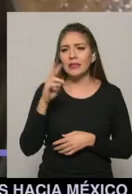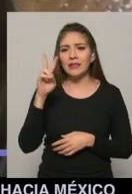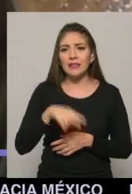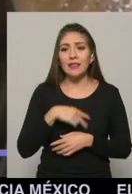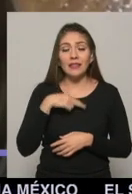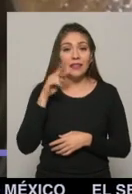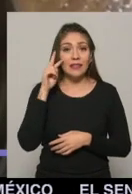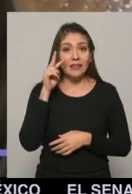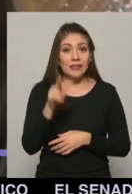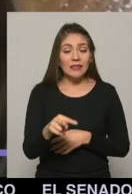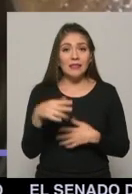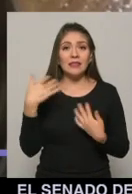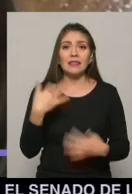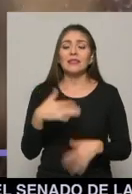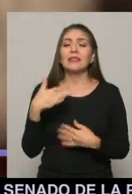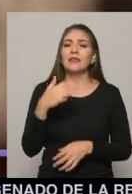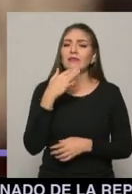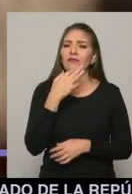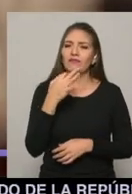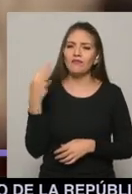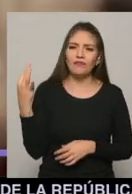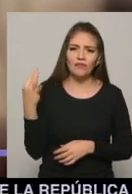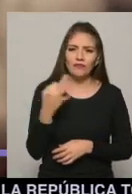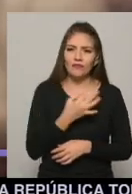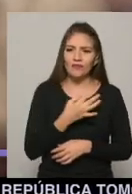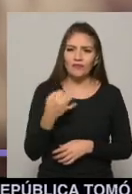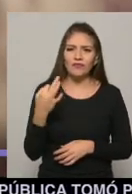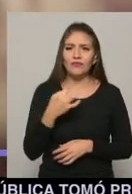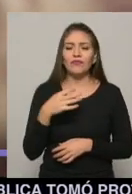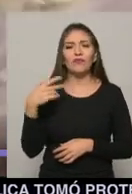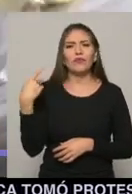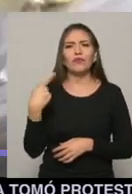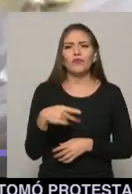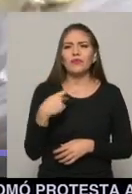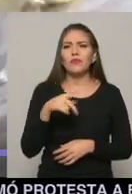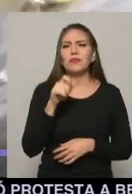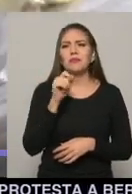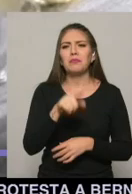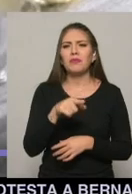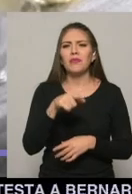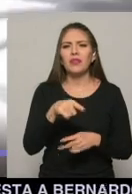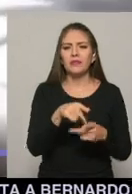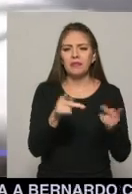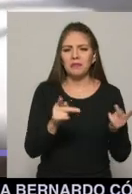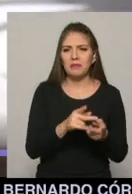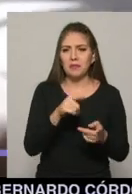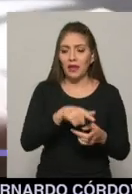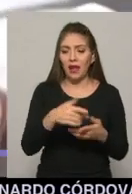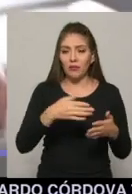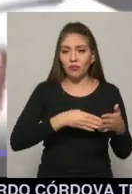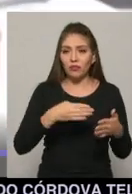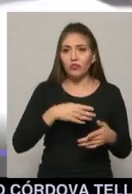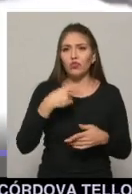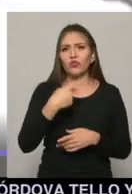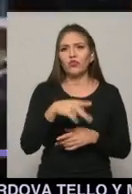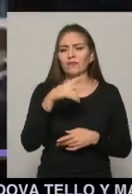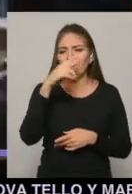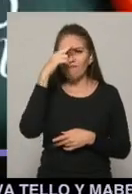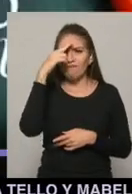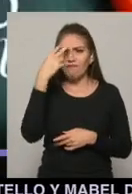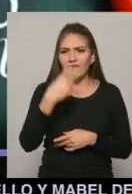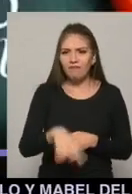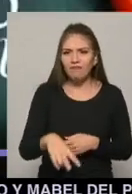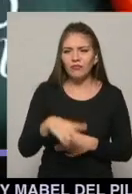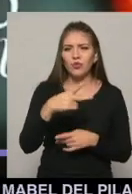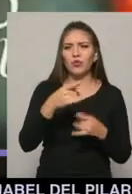esto, qué ricura, un platillo que tiene que ver mucho también con México, con la historia independentista,